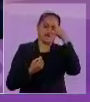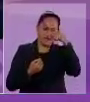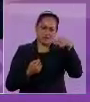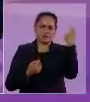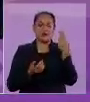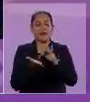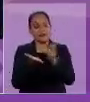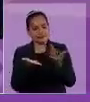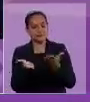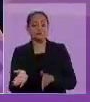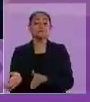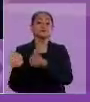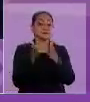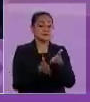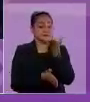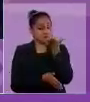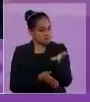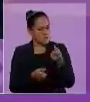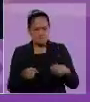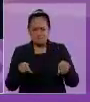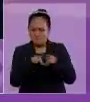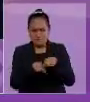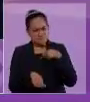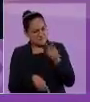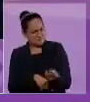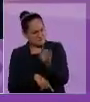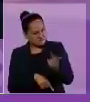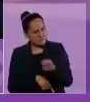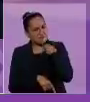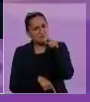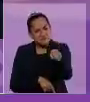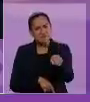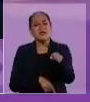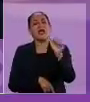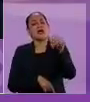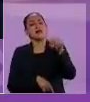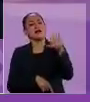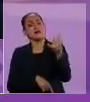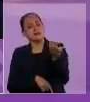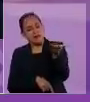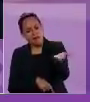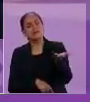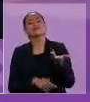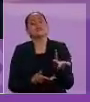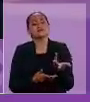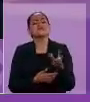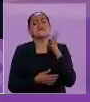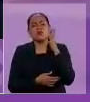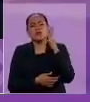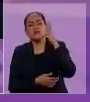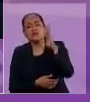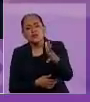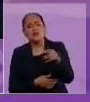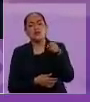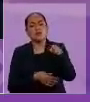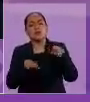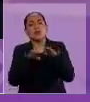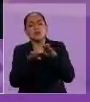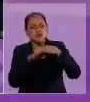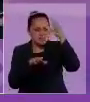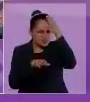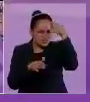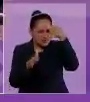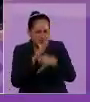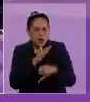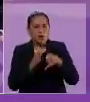pregunto exactamente lo mismo a usted, candidato Ricardo Anaya. ¿Cuál sería la visión de México que tiene usted desde la ciencia y la tecnología? Yo